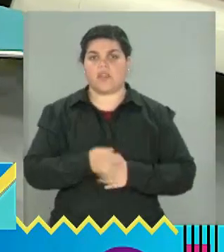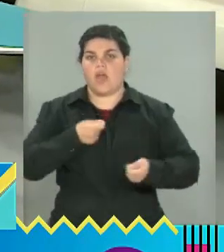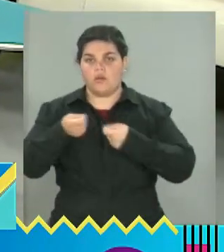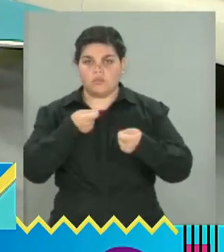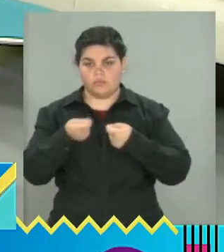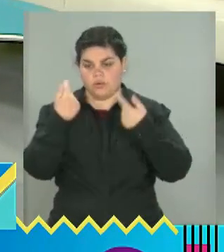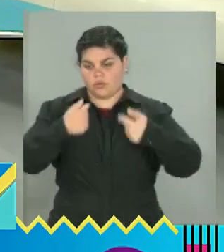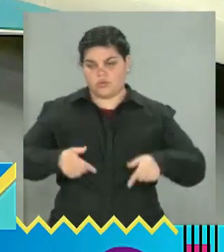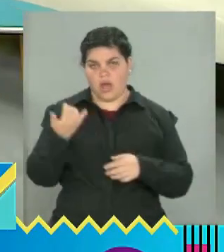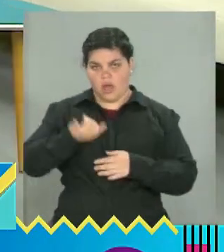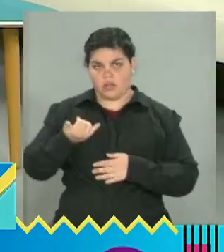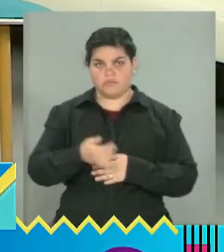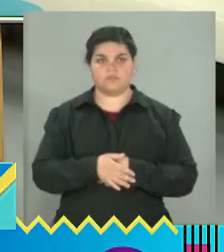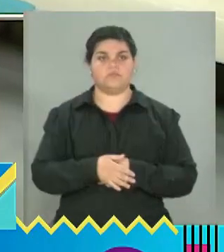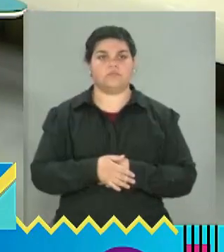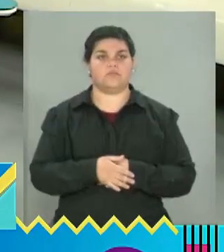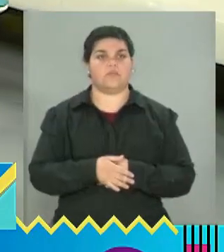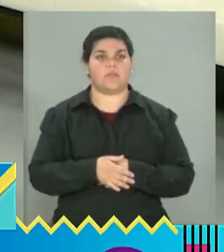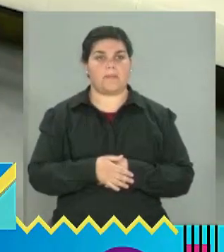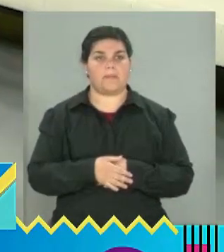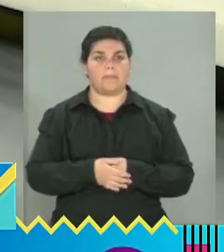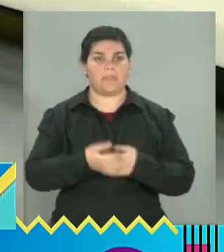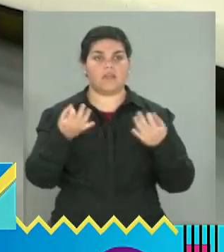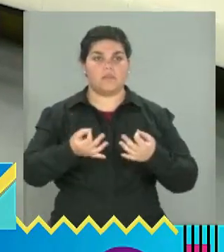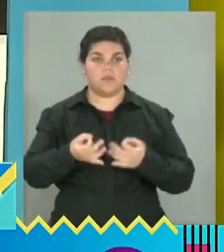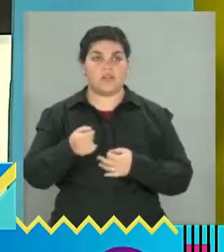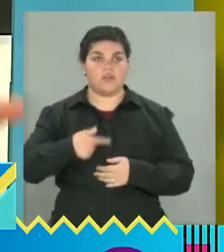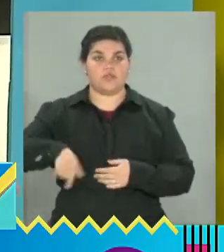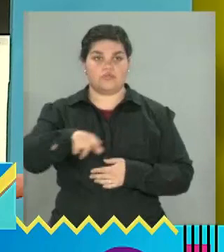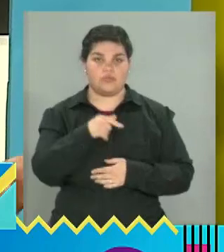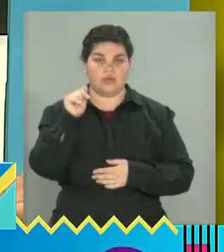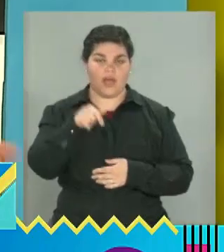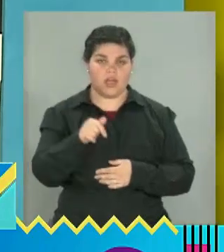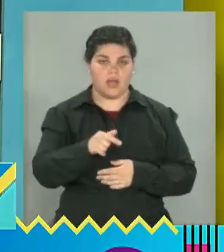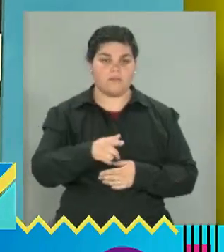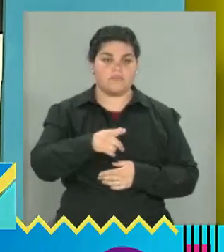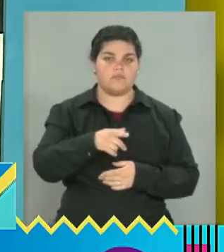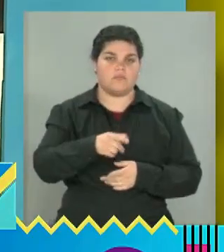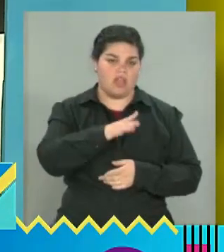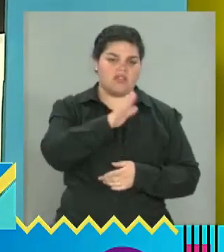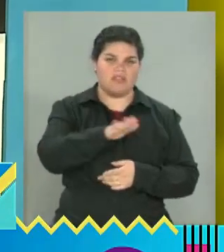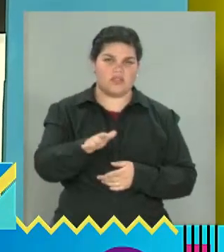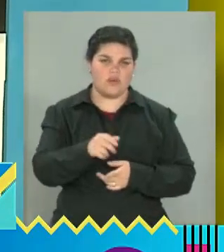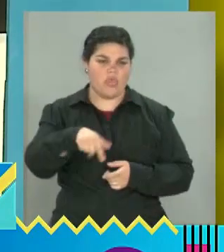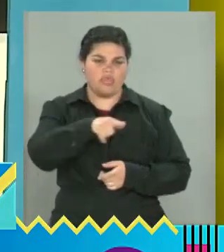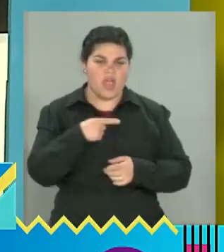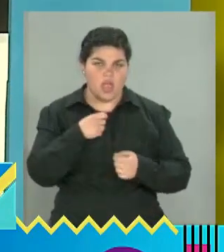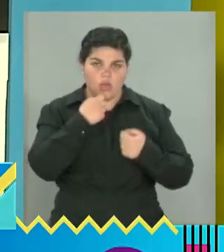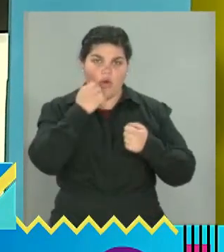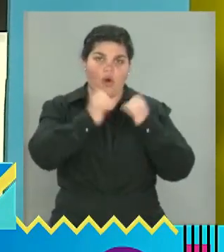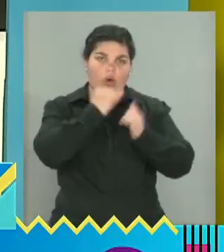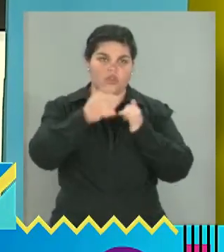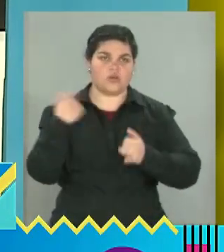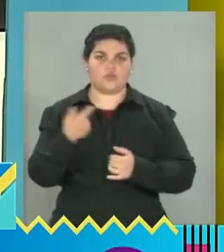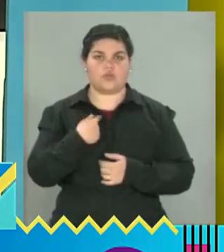recursos que se tienen. sí. Bueno, nosotros dimos un espacio, no a los niños específicamente, pero sí para hablar de ellos y bueno, y también cuestionarnos nosotros como